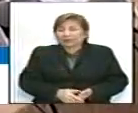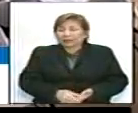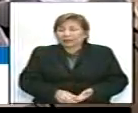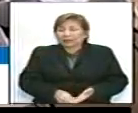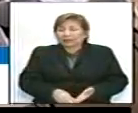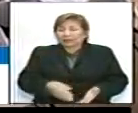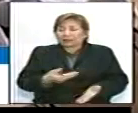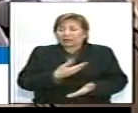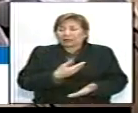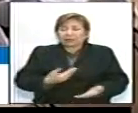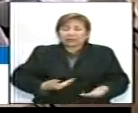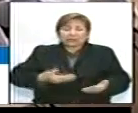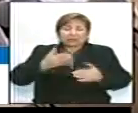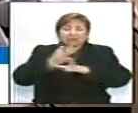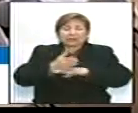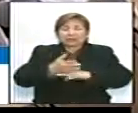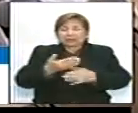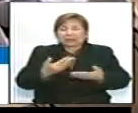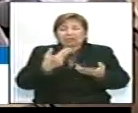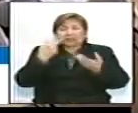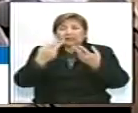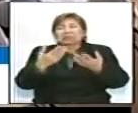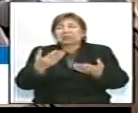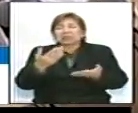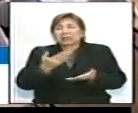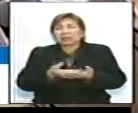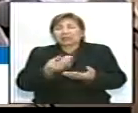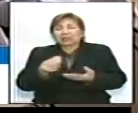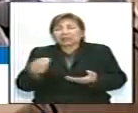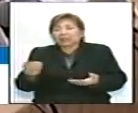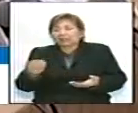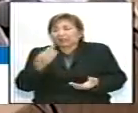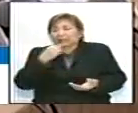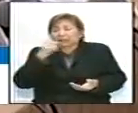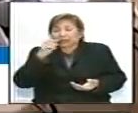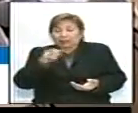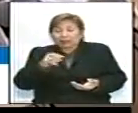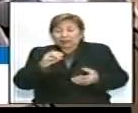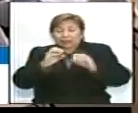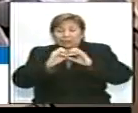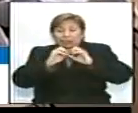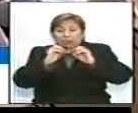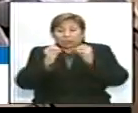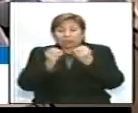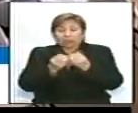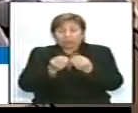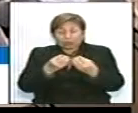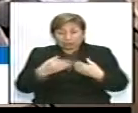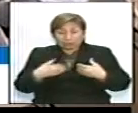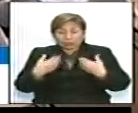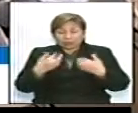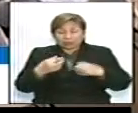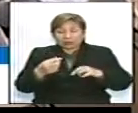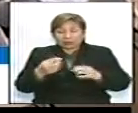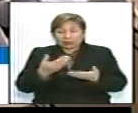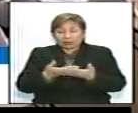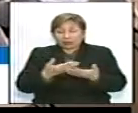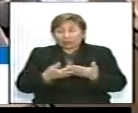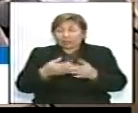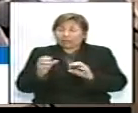licitación abierta a través del Estado? ¿Quiénes pueden licitar? ¿Por qué a través del UNOF? Porque estas organizaciones sí pueden permitir, pues,